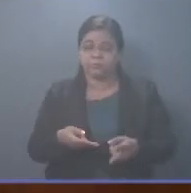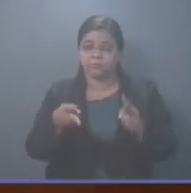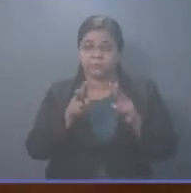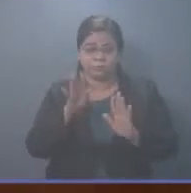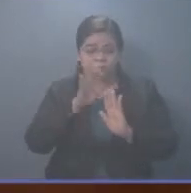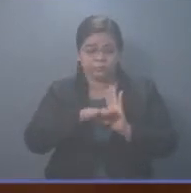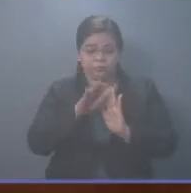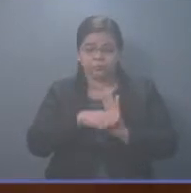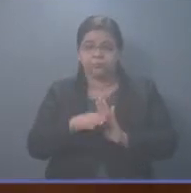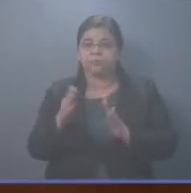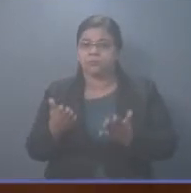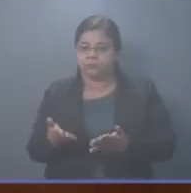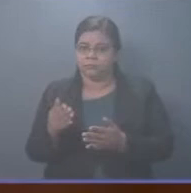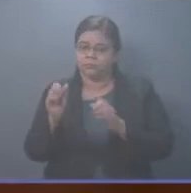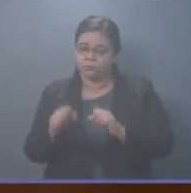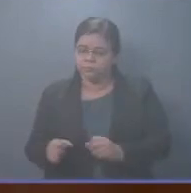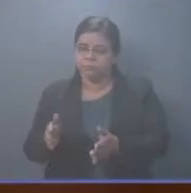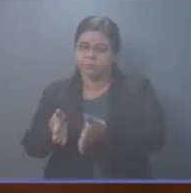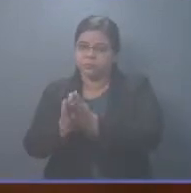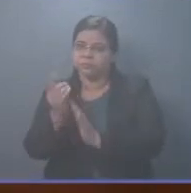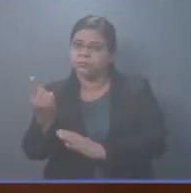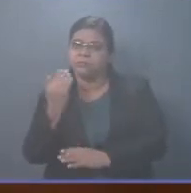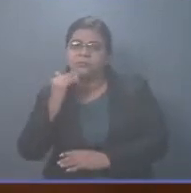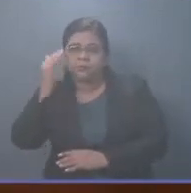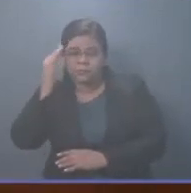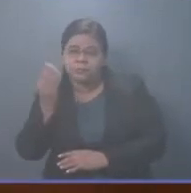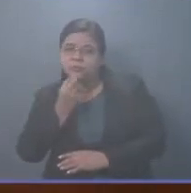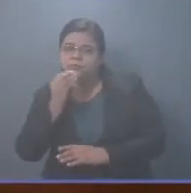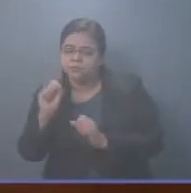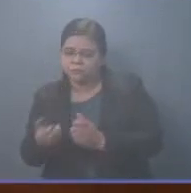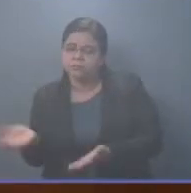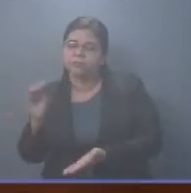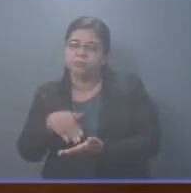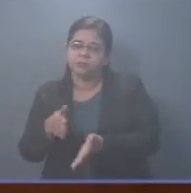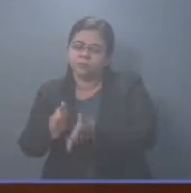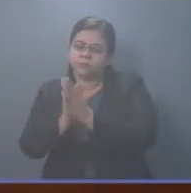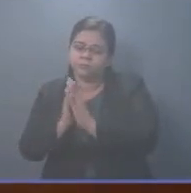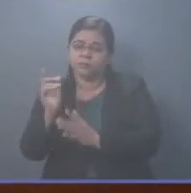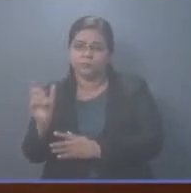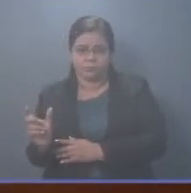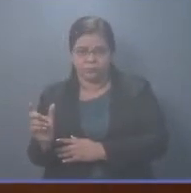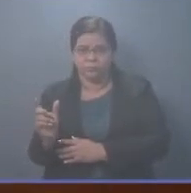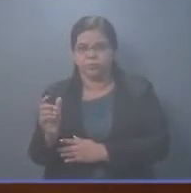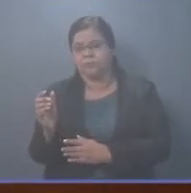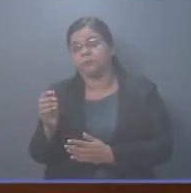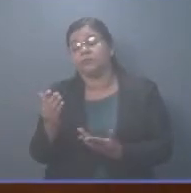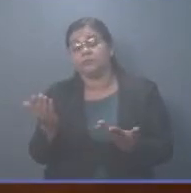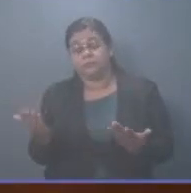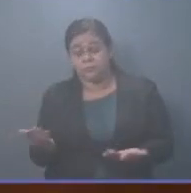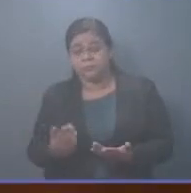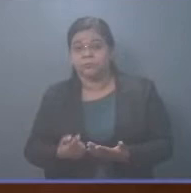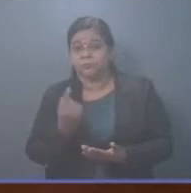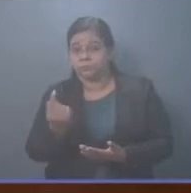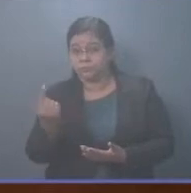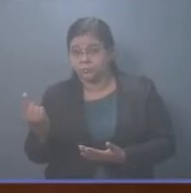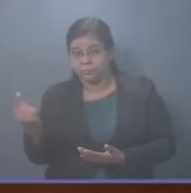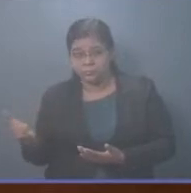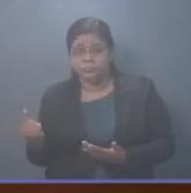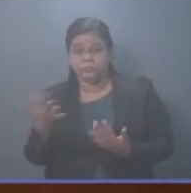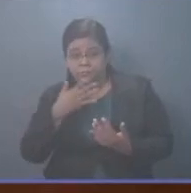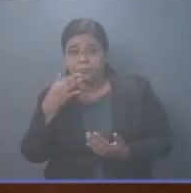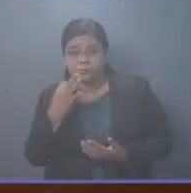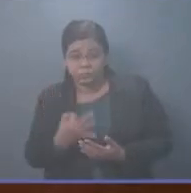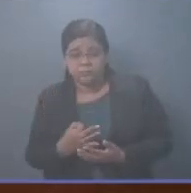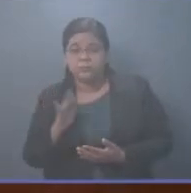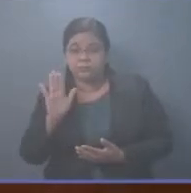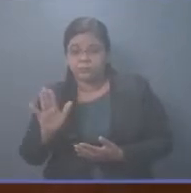para la extensión, reposición, modificación y renovación del documento único de identidad para aquellas personas adultas mayores que